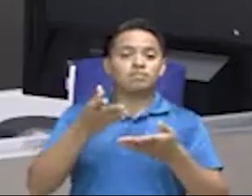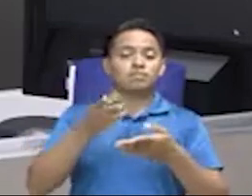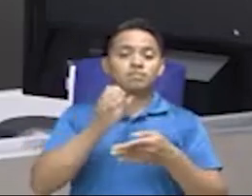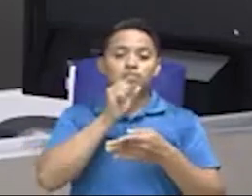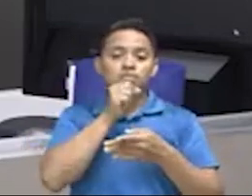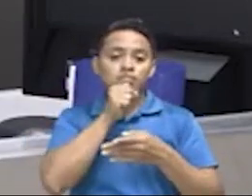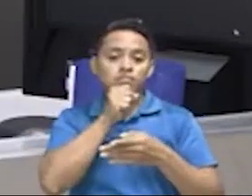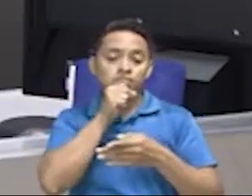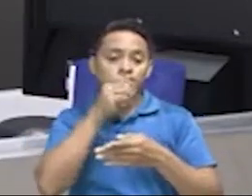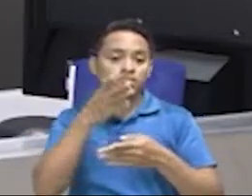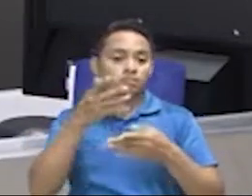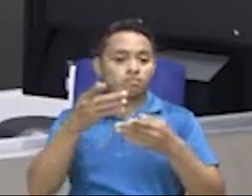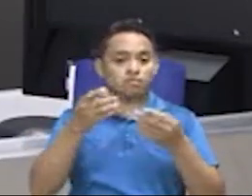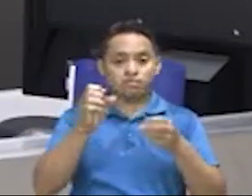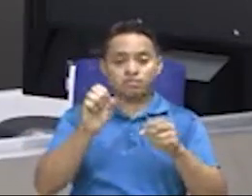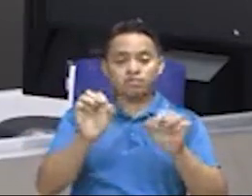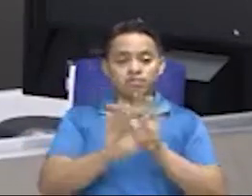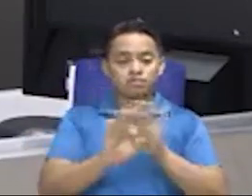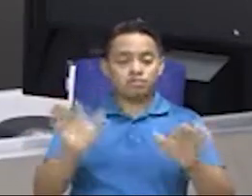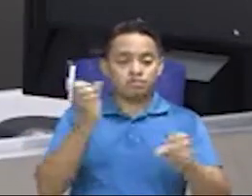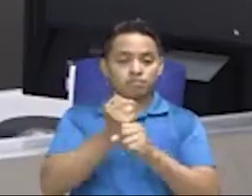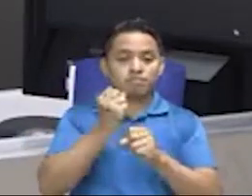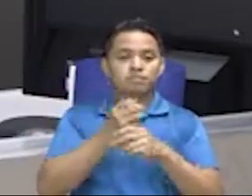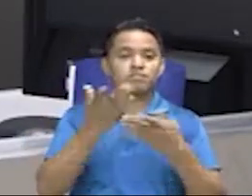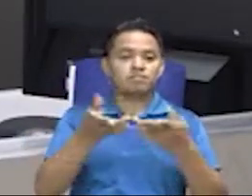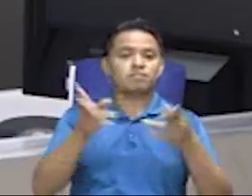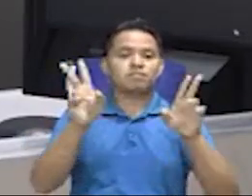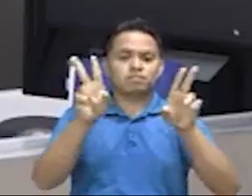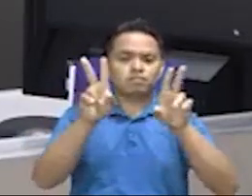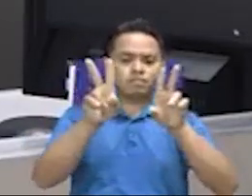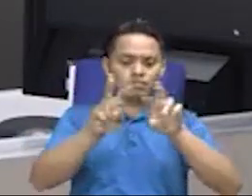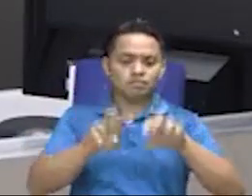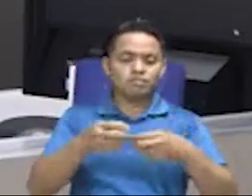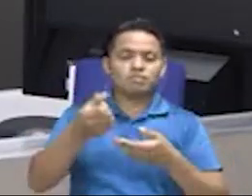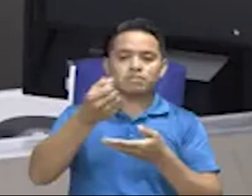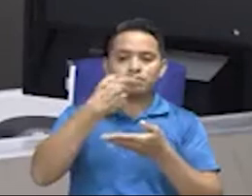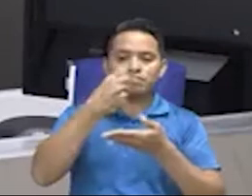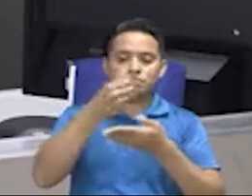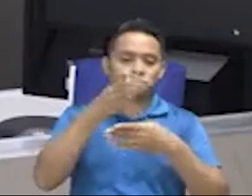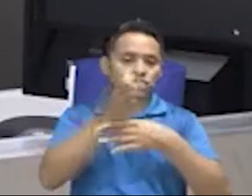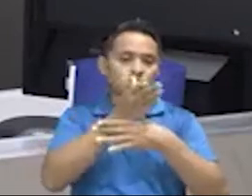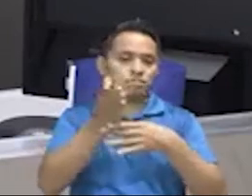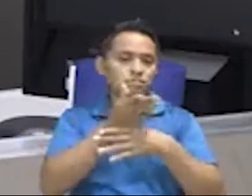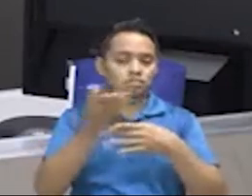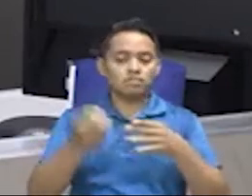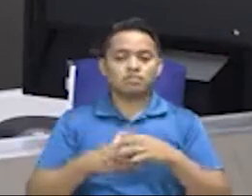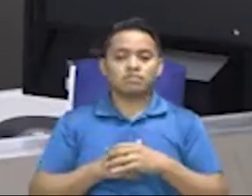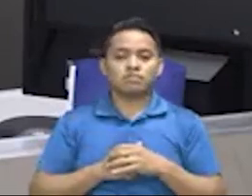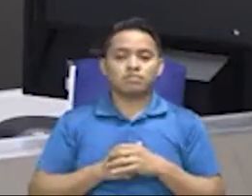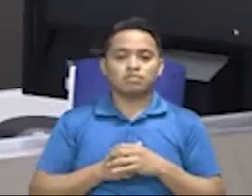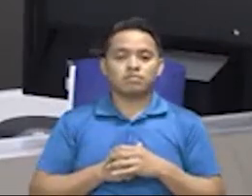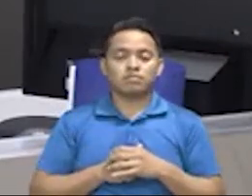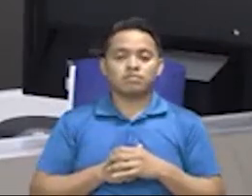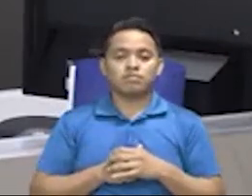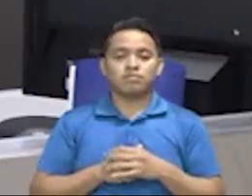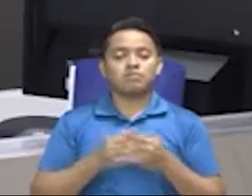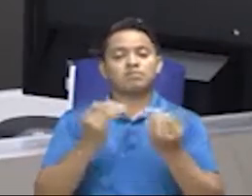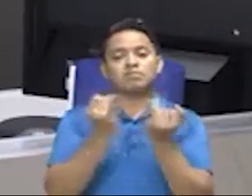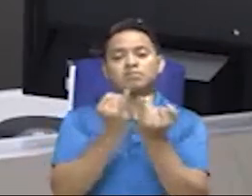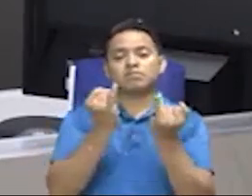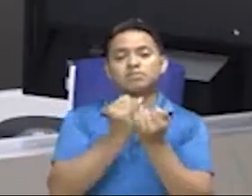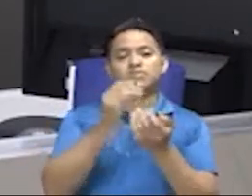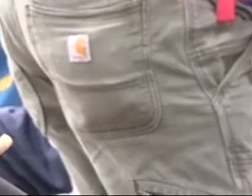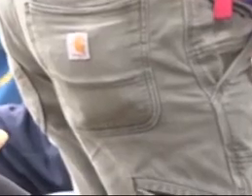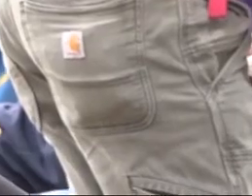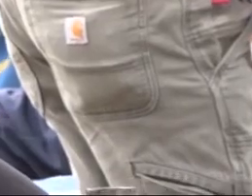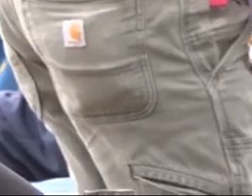a ese programa de cáncer con tratamiento, ¿verdad?, de los diferentes tipos. También tenemos, acuérdense, los aciliadores lineales que han venido,